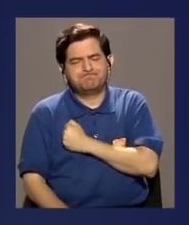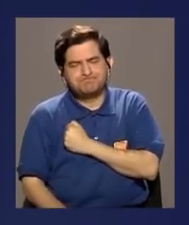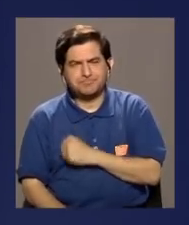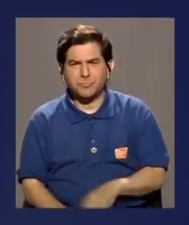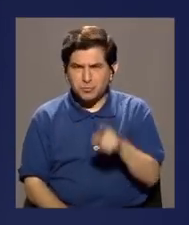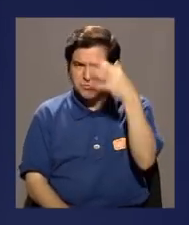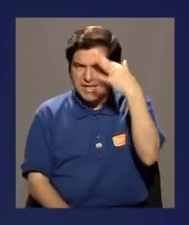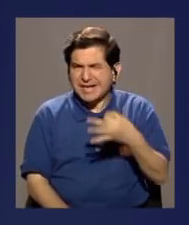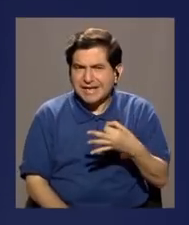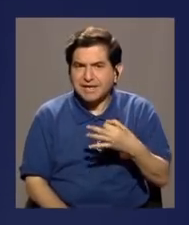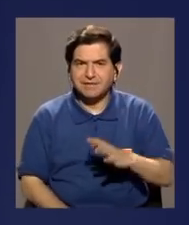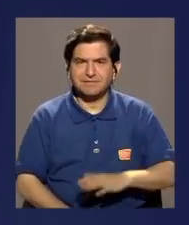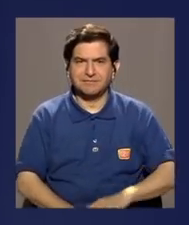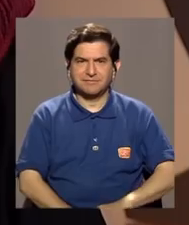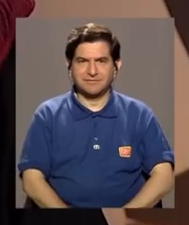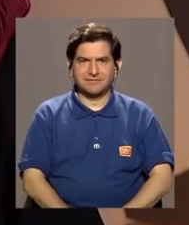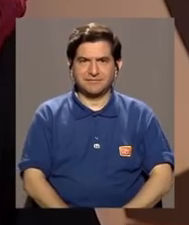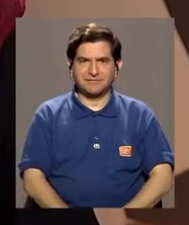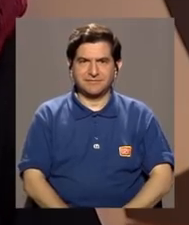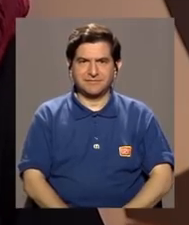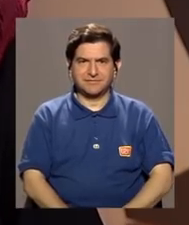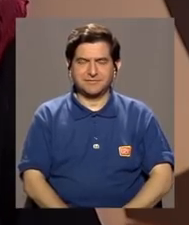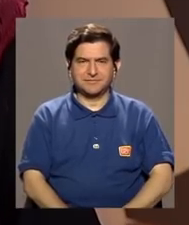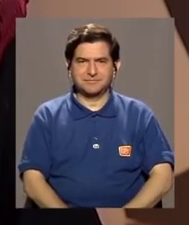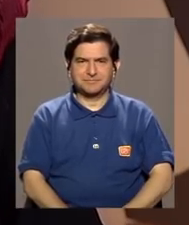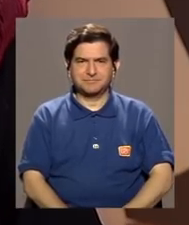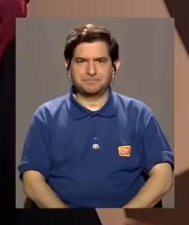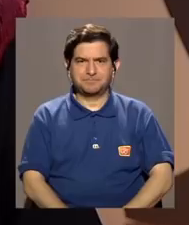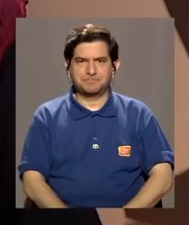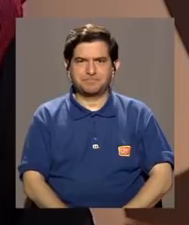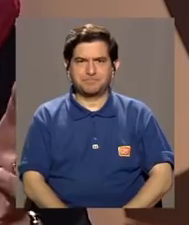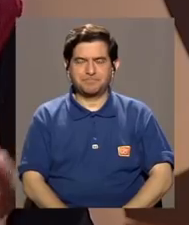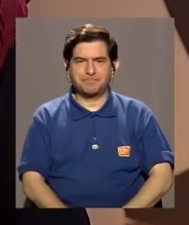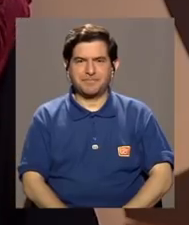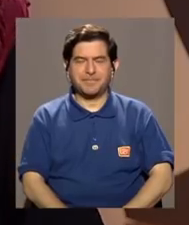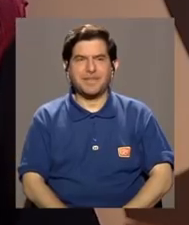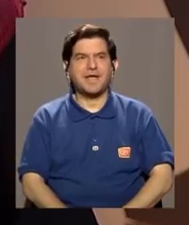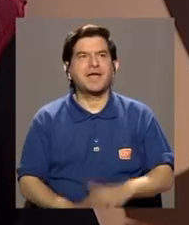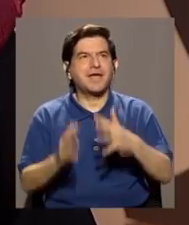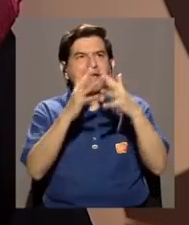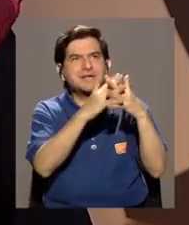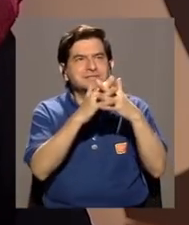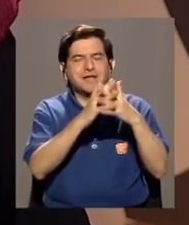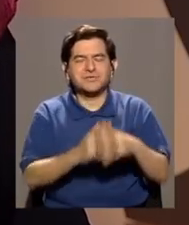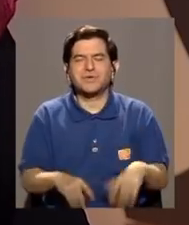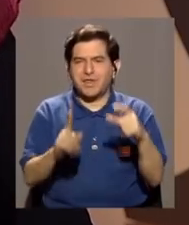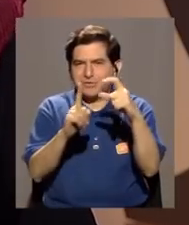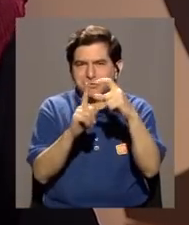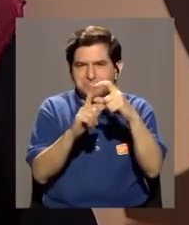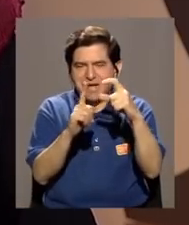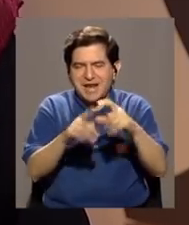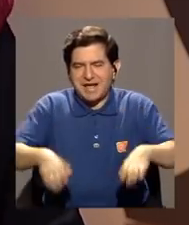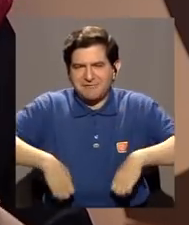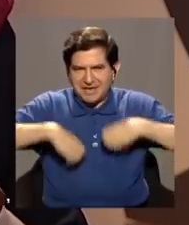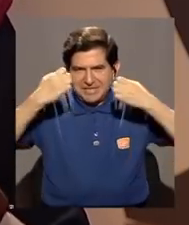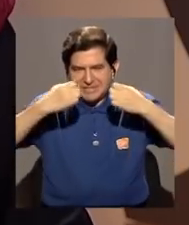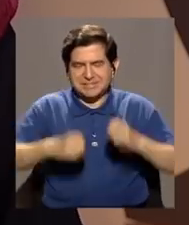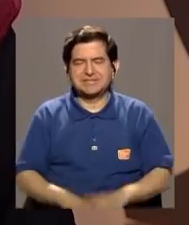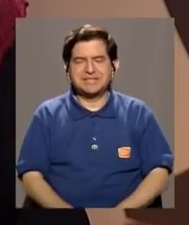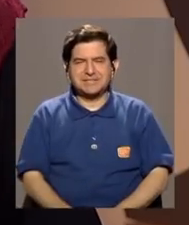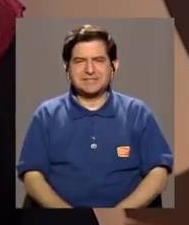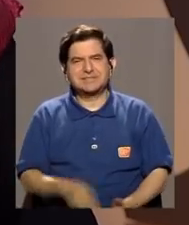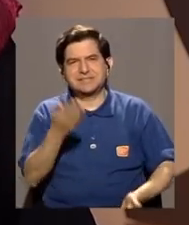le agregaba hay un slam estadounidense hay una palabra que es tan